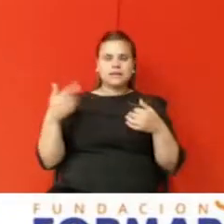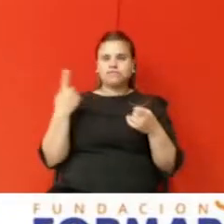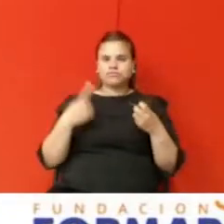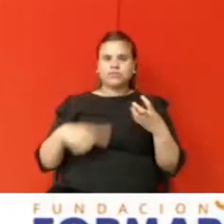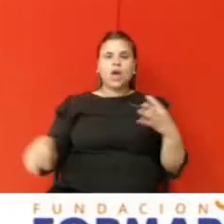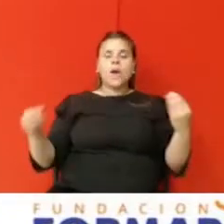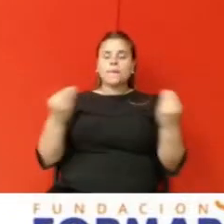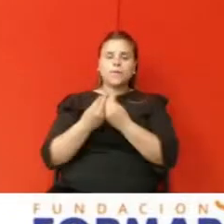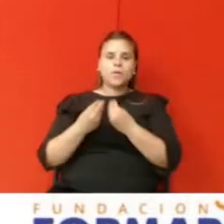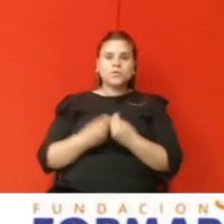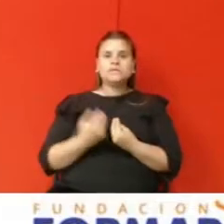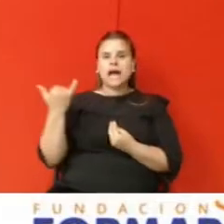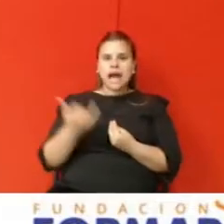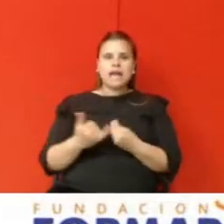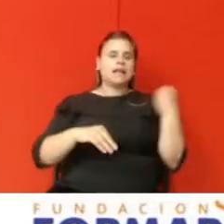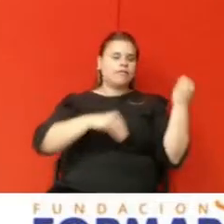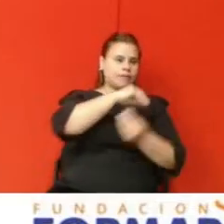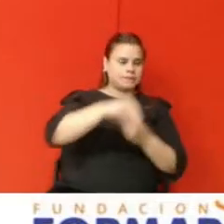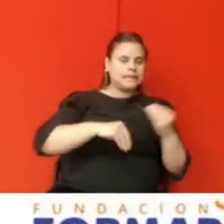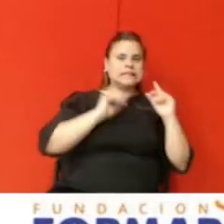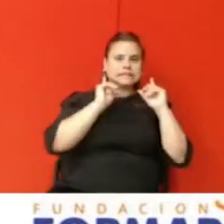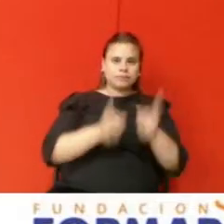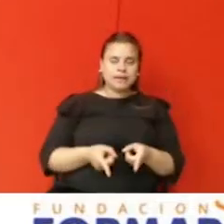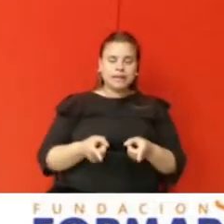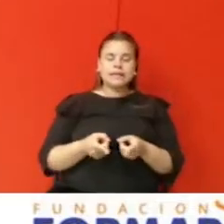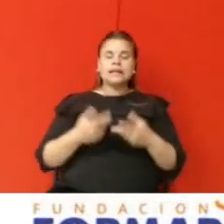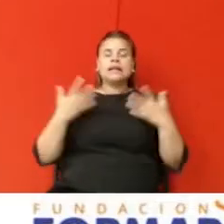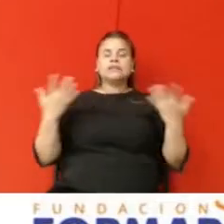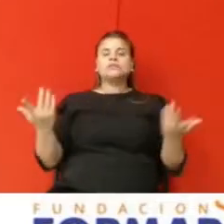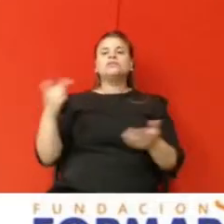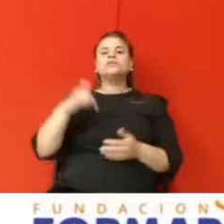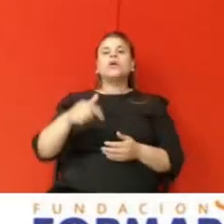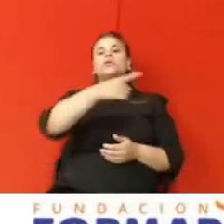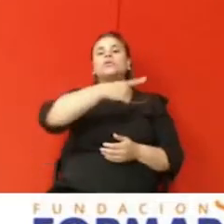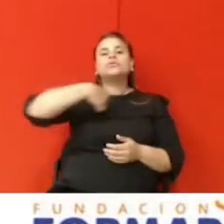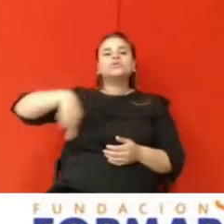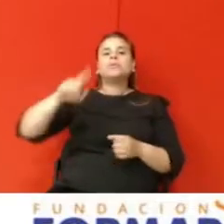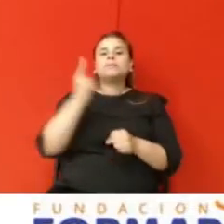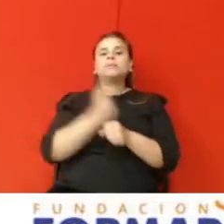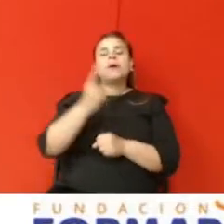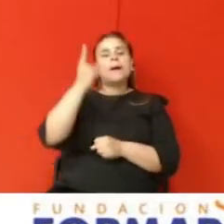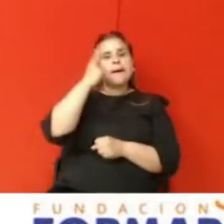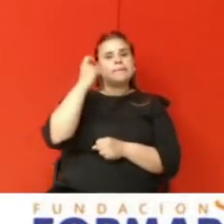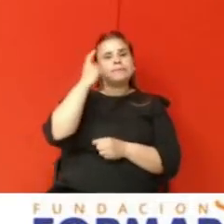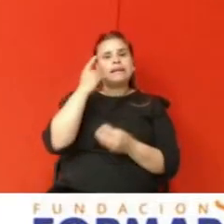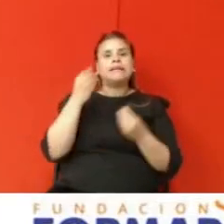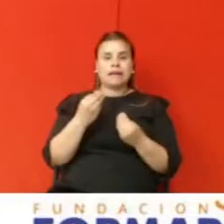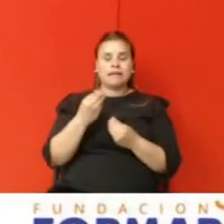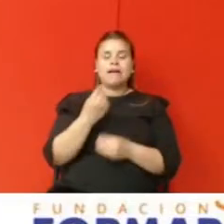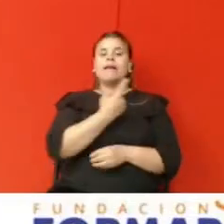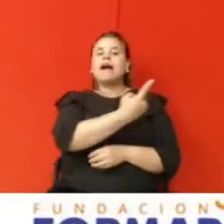en este caso también de la familia, y tenemos que aprender a poder